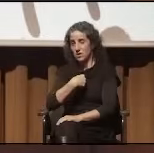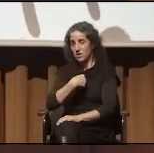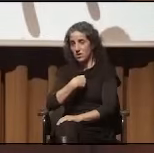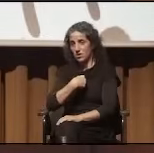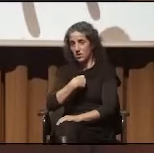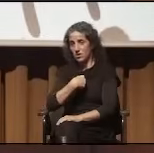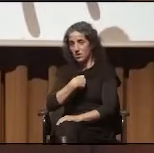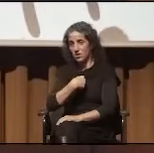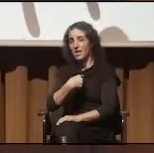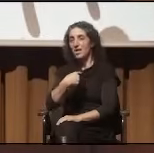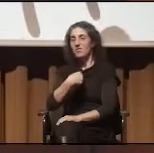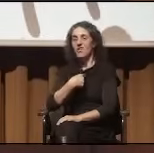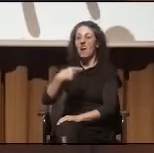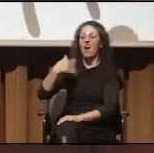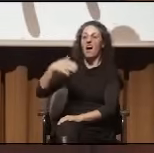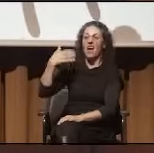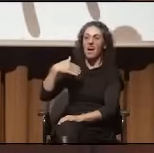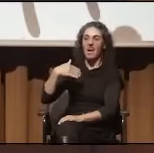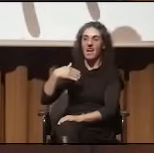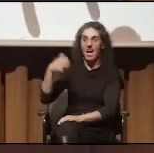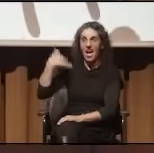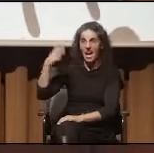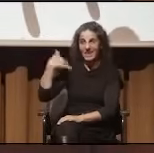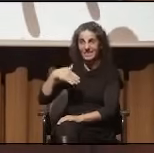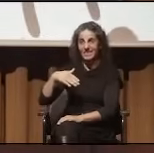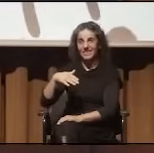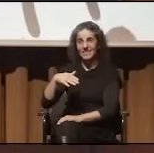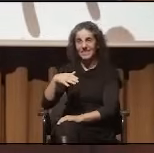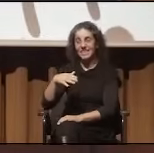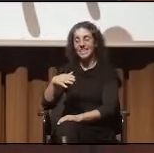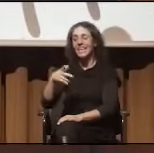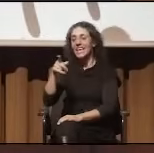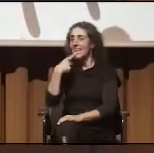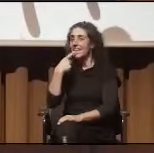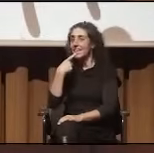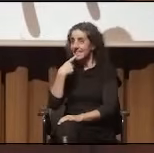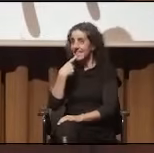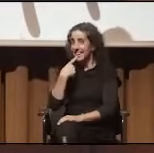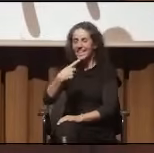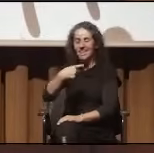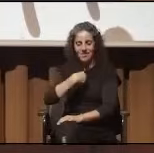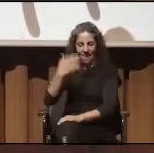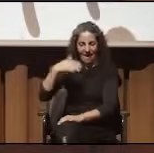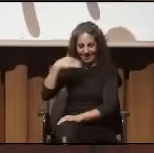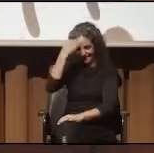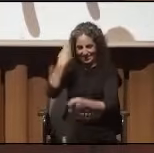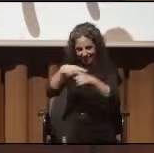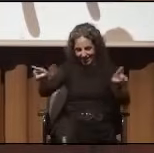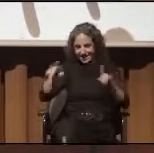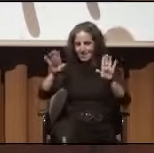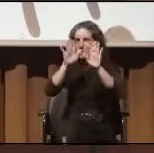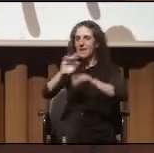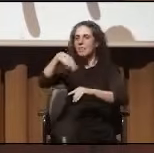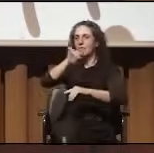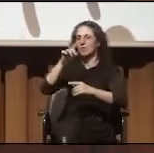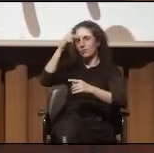un agnóstico esperanzado. Y eso lo han hecho ustedes, que fueron los grandes maestros. Pero no pidan más de mí. Hay uno que está aquí, uno grandote,